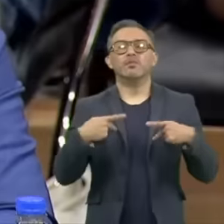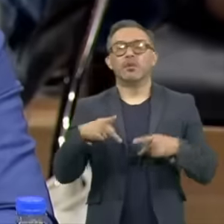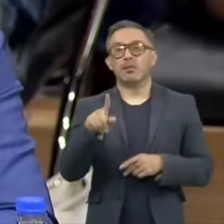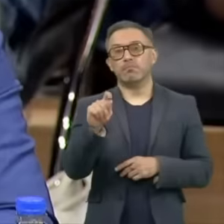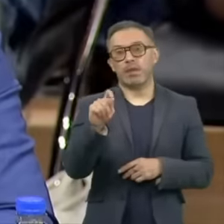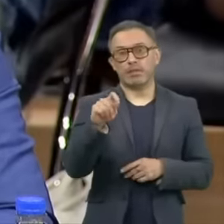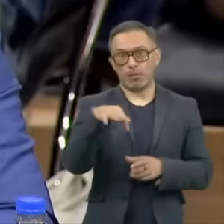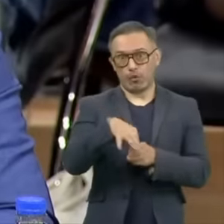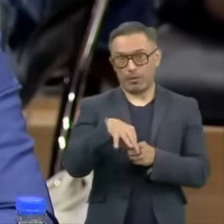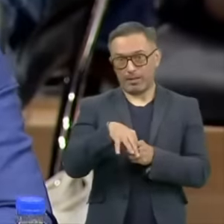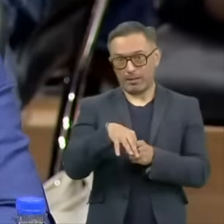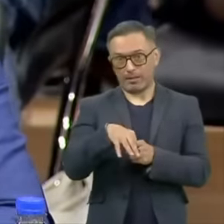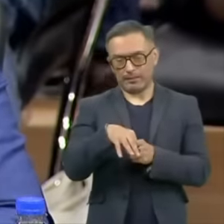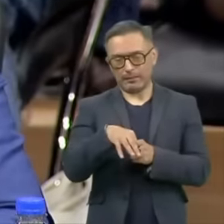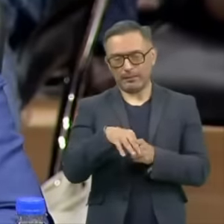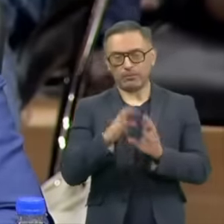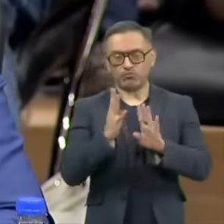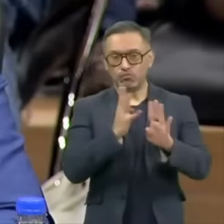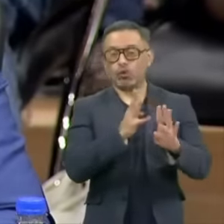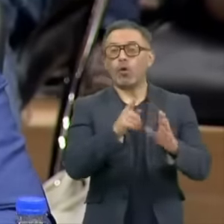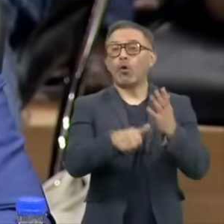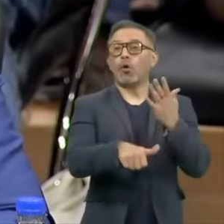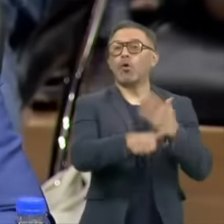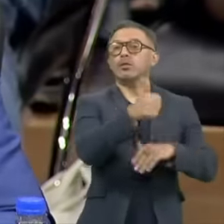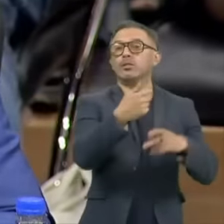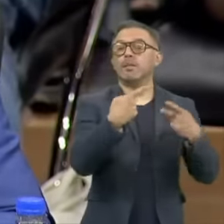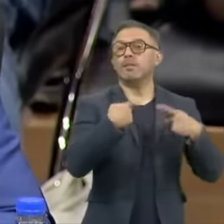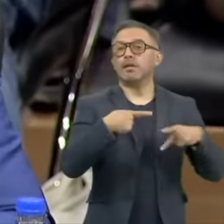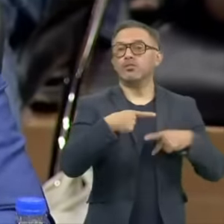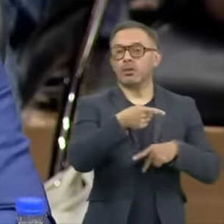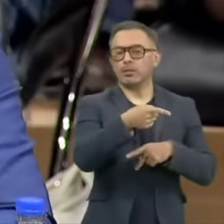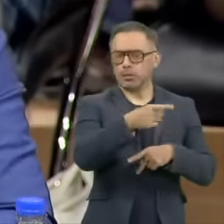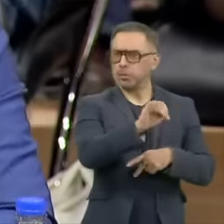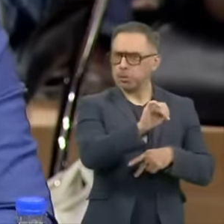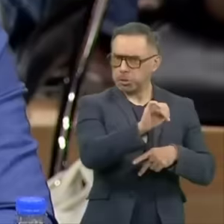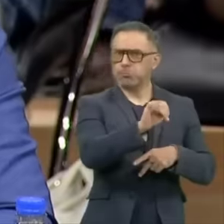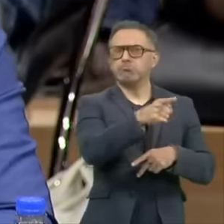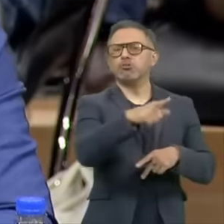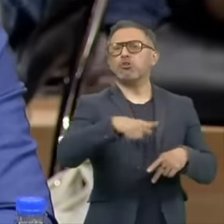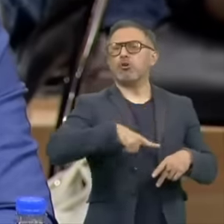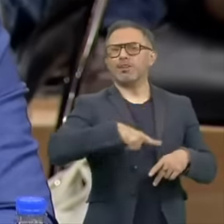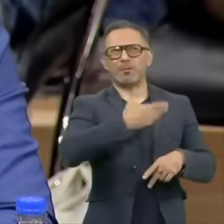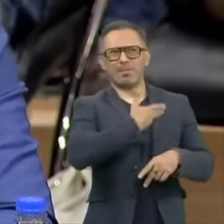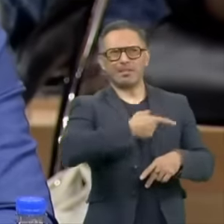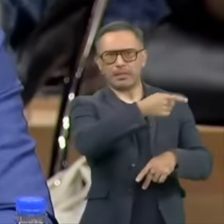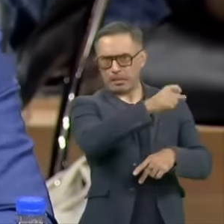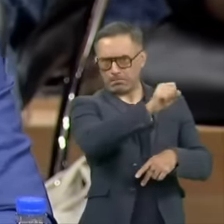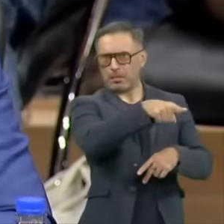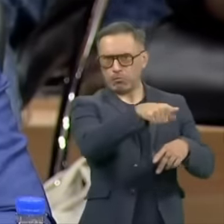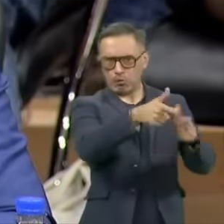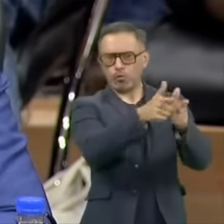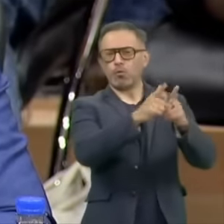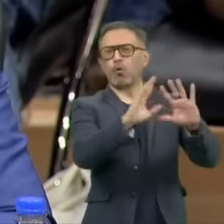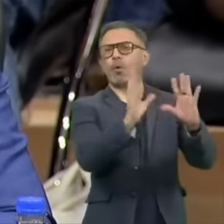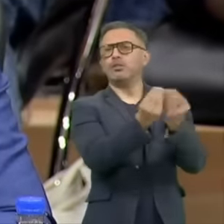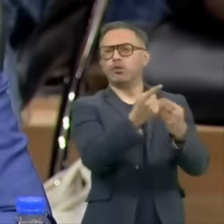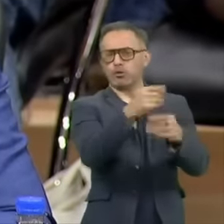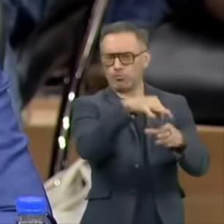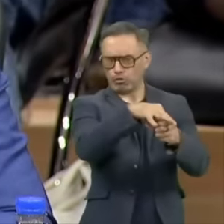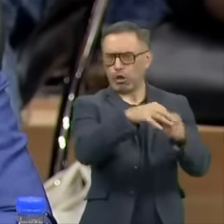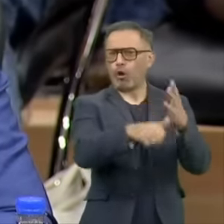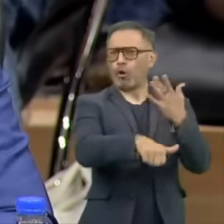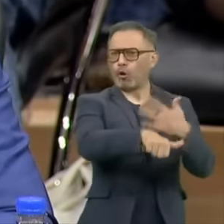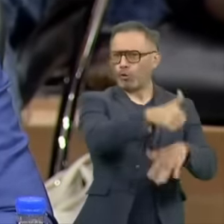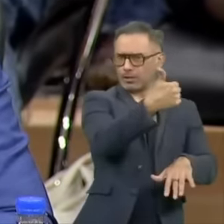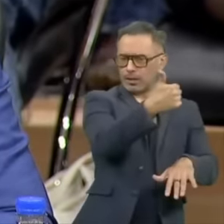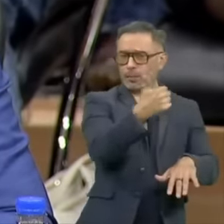20 votantes que acudieron a las urnas, 11 votaron por la coalición en el gobierno, 11, y 9